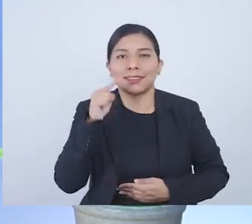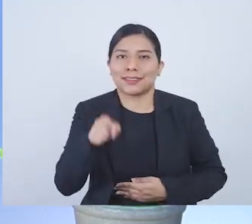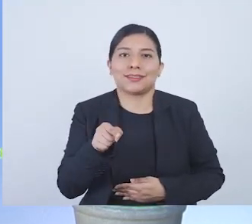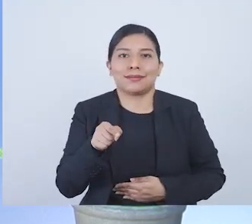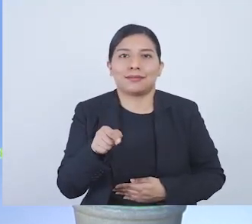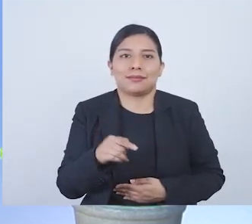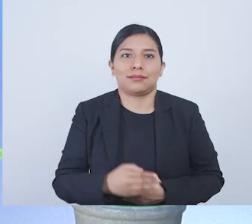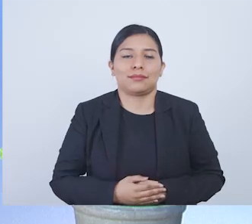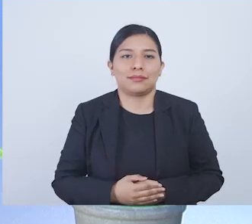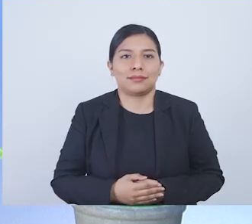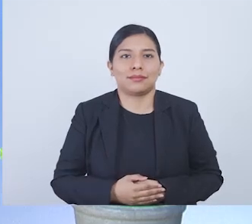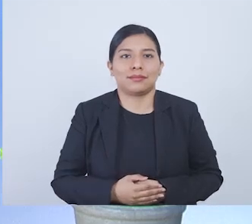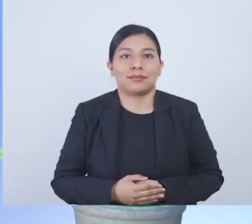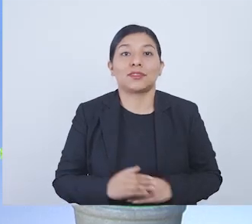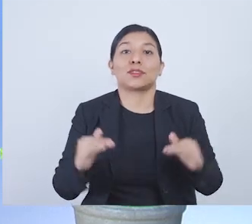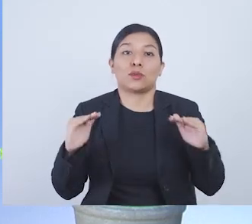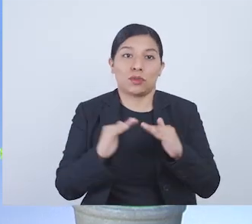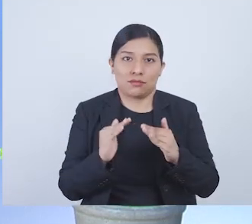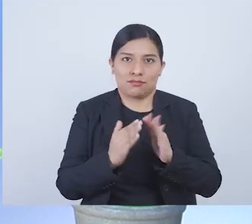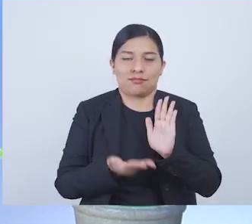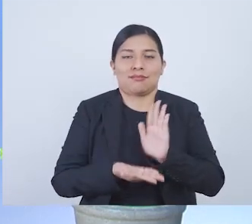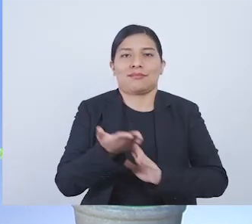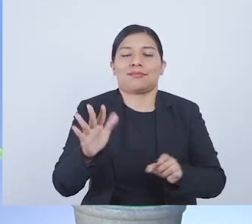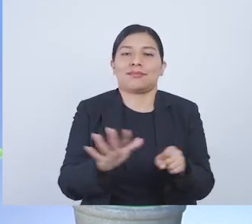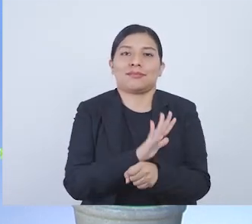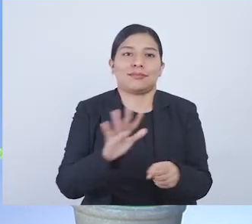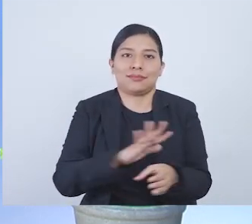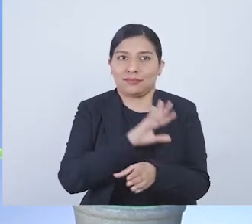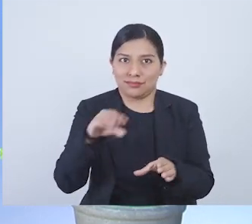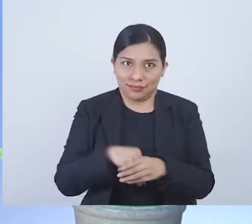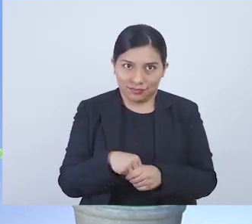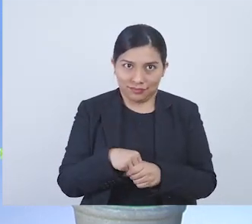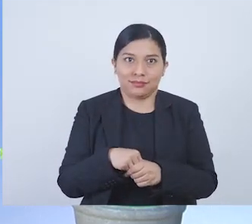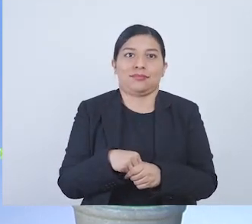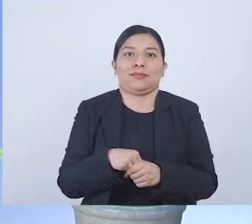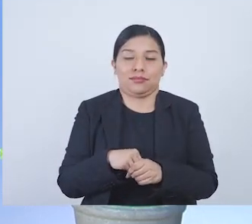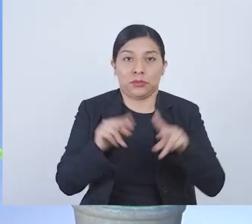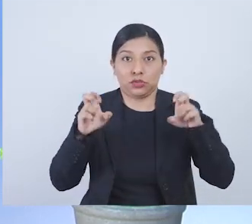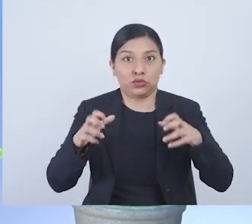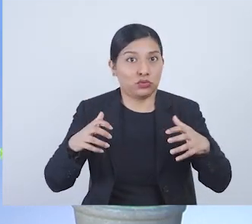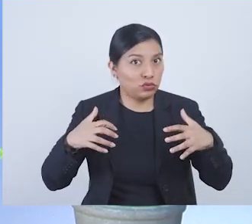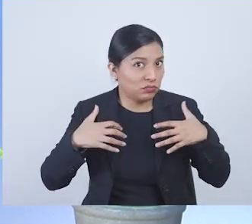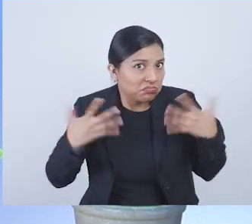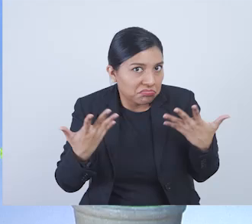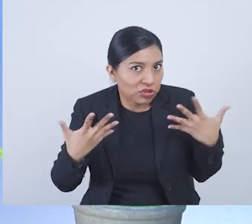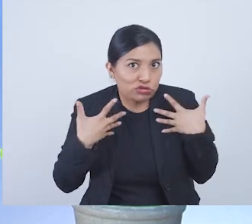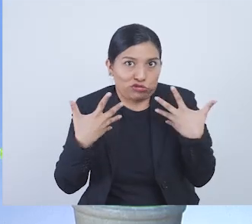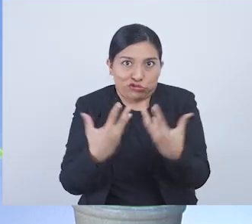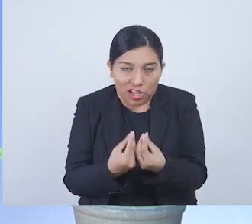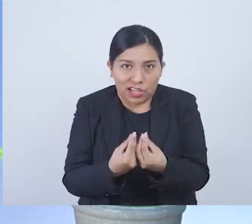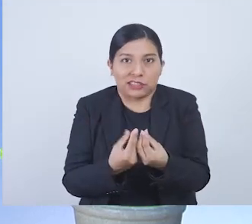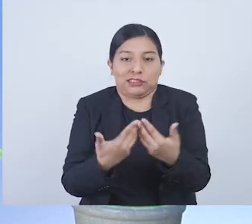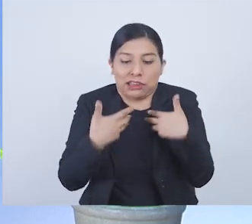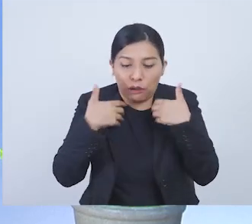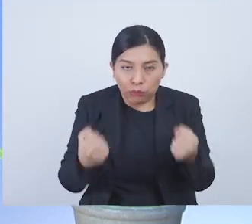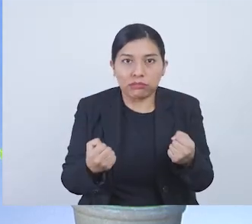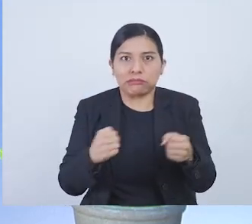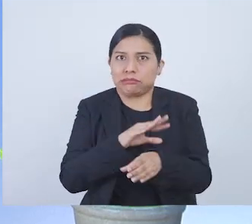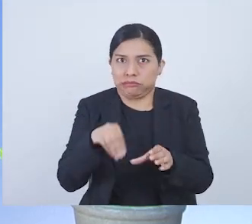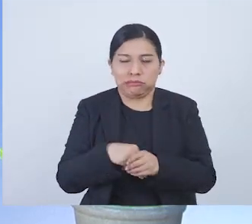dijimos anteriormente, desarrollo integral de la salud, el aspecto social y lo cognitivo, lo que estamos